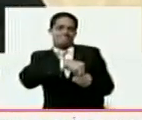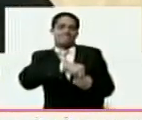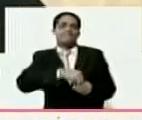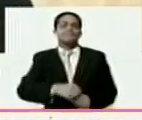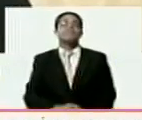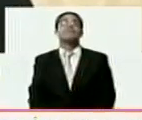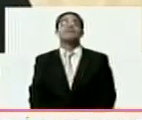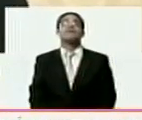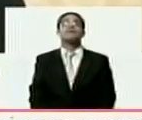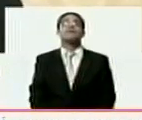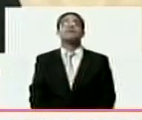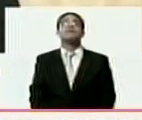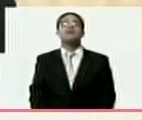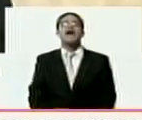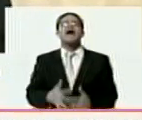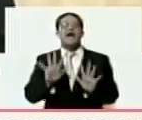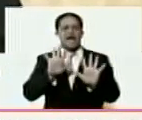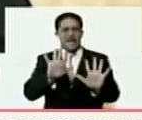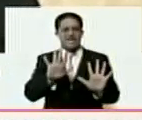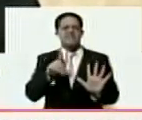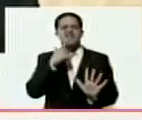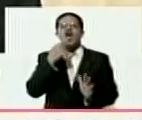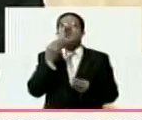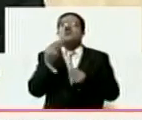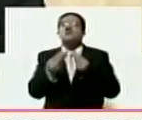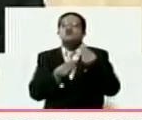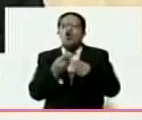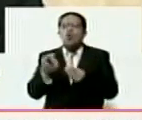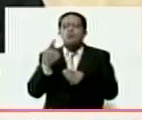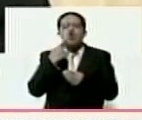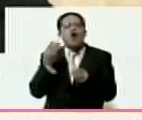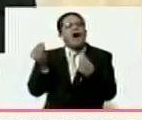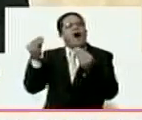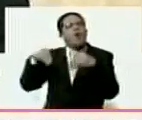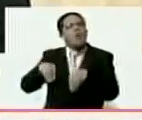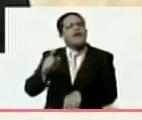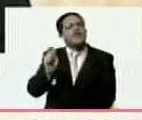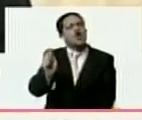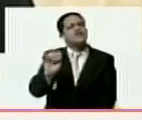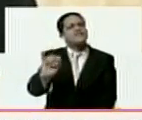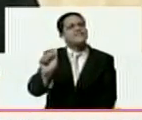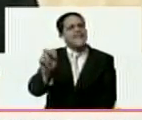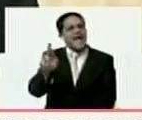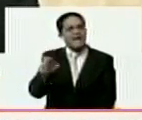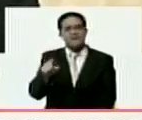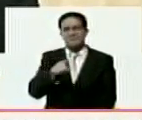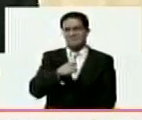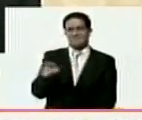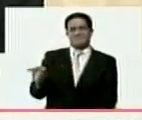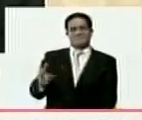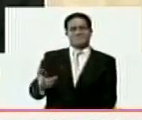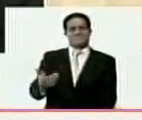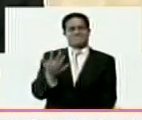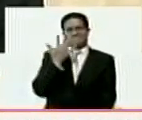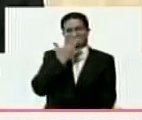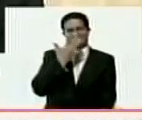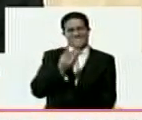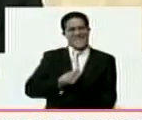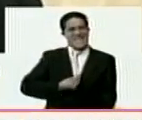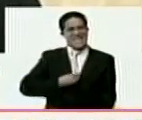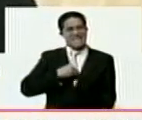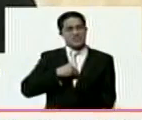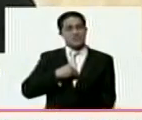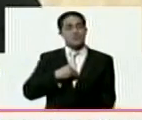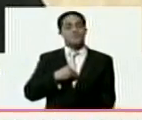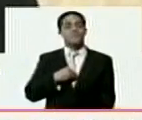¿cómo que utilizan el Tratado Interamericano de Asistencia Recíproca? ¿Es que acaso no se han leído la Carta de las Naciones Unidas?